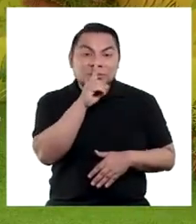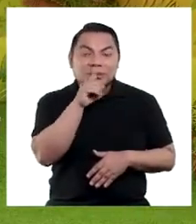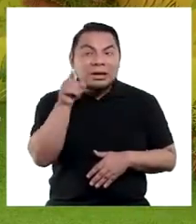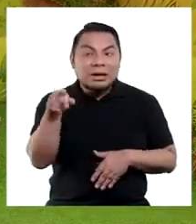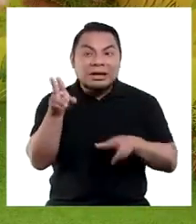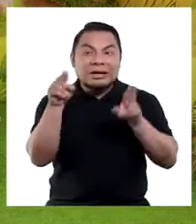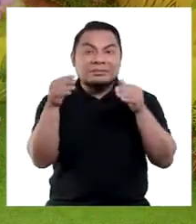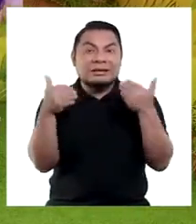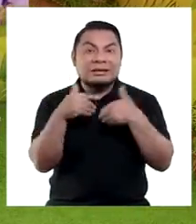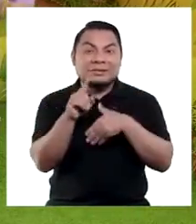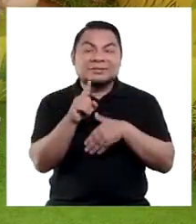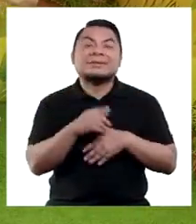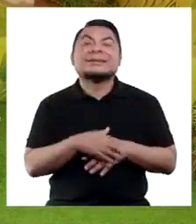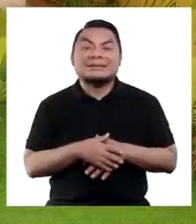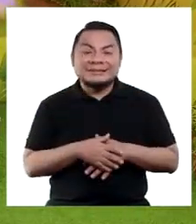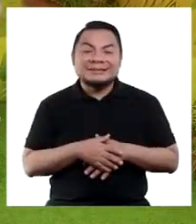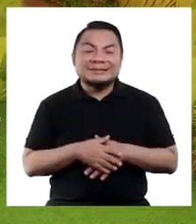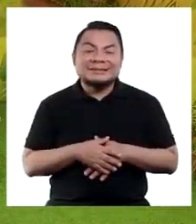mía